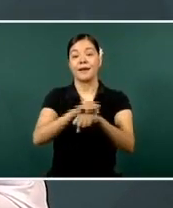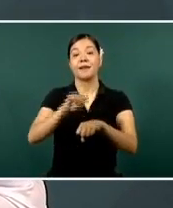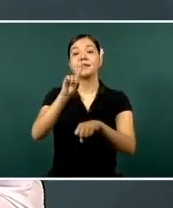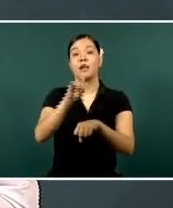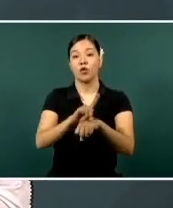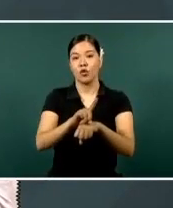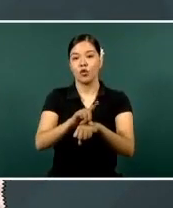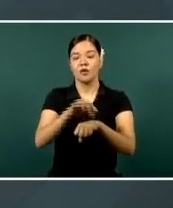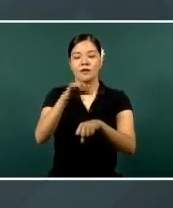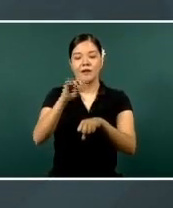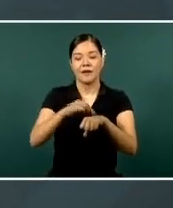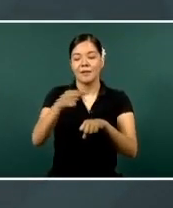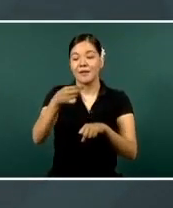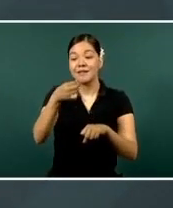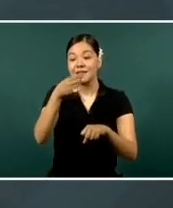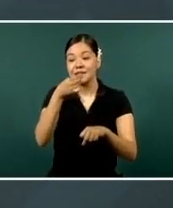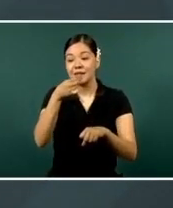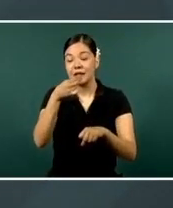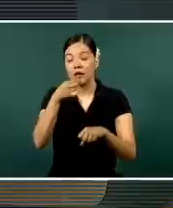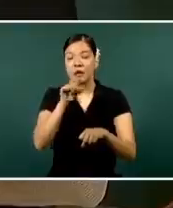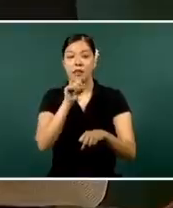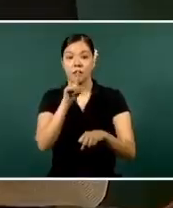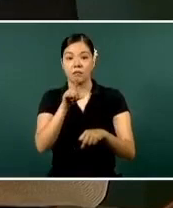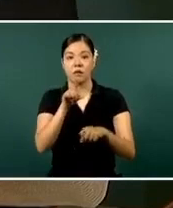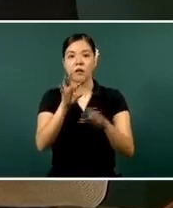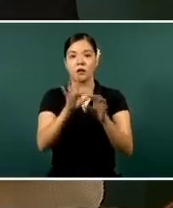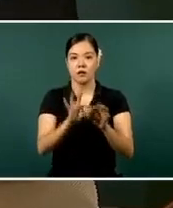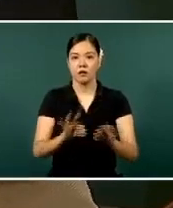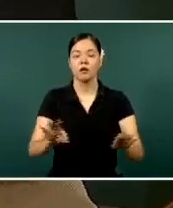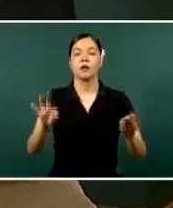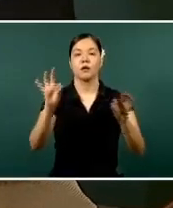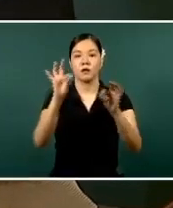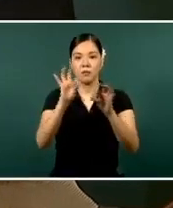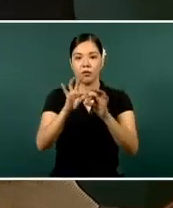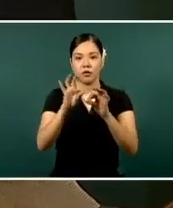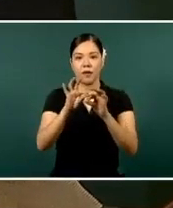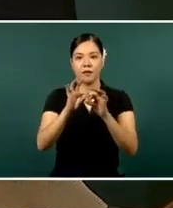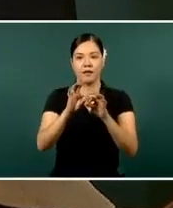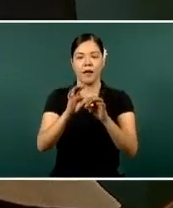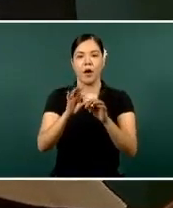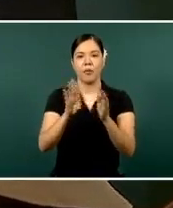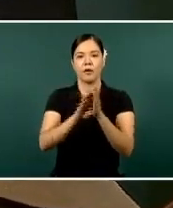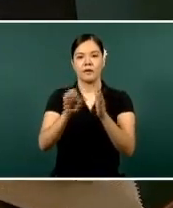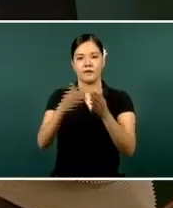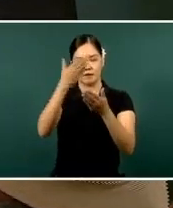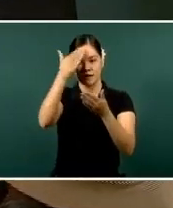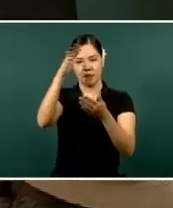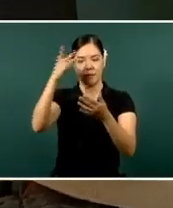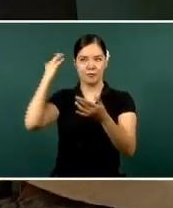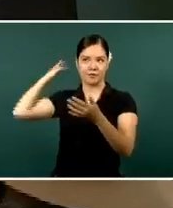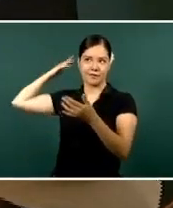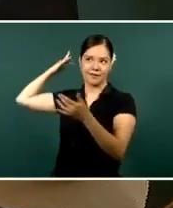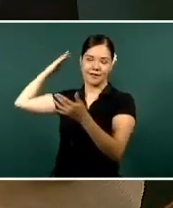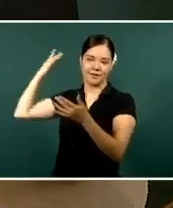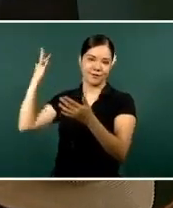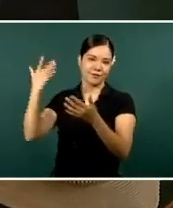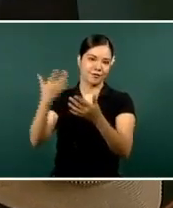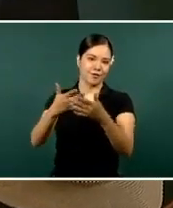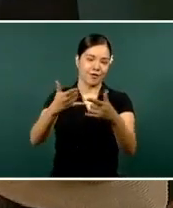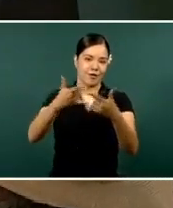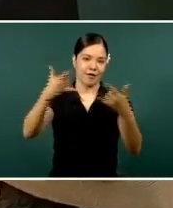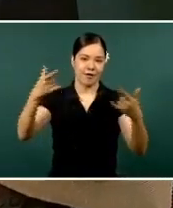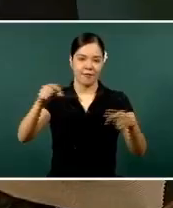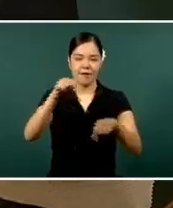medicina tradicional, que es algo que nos han heredado nuestros antepasados. Y un tema que también se ha